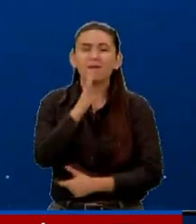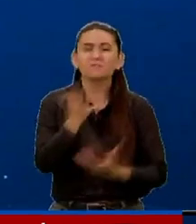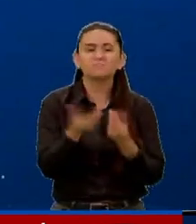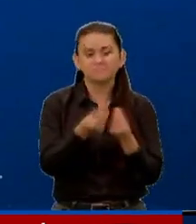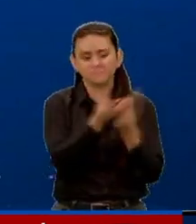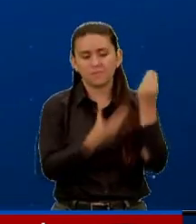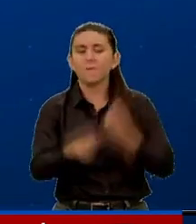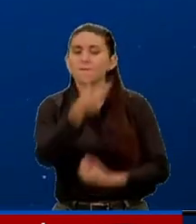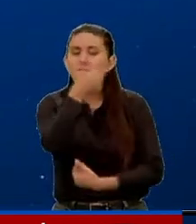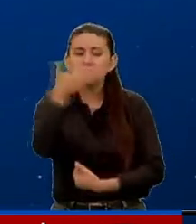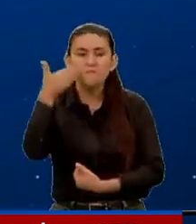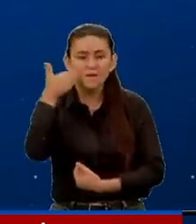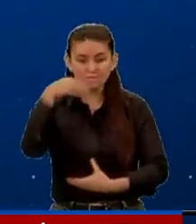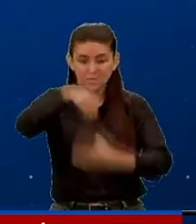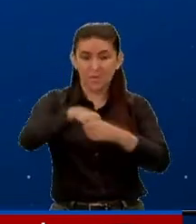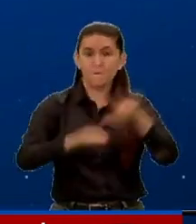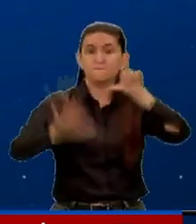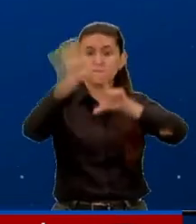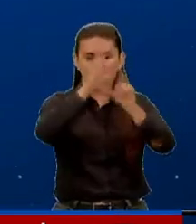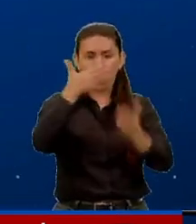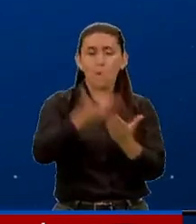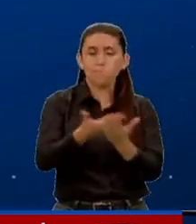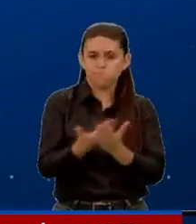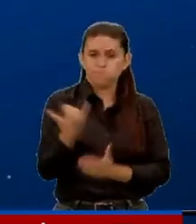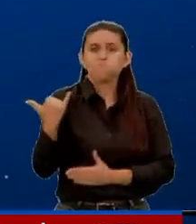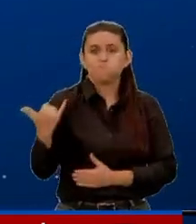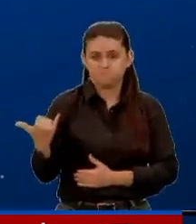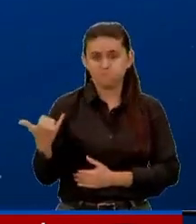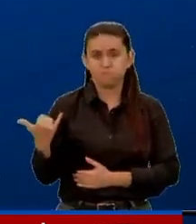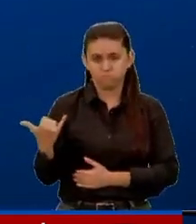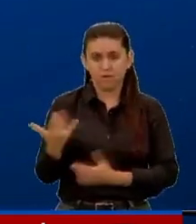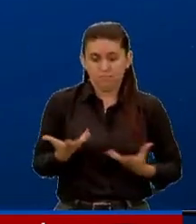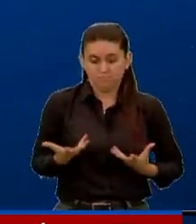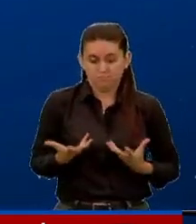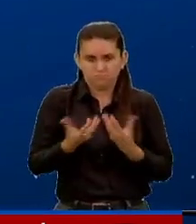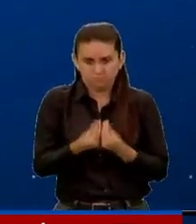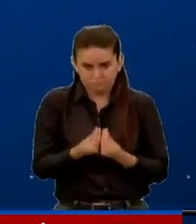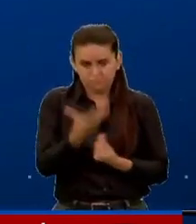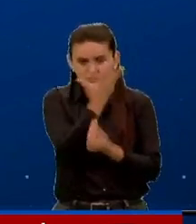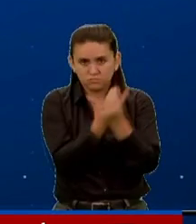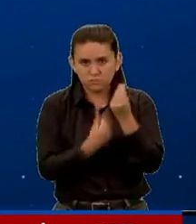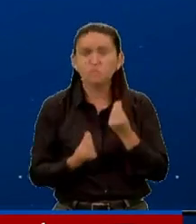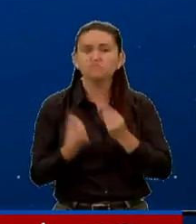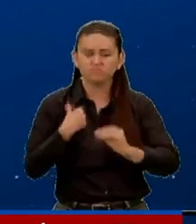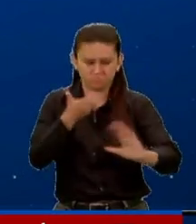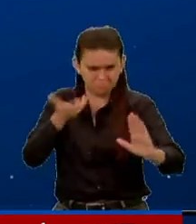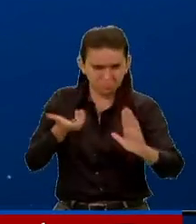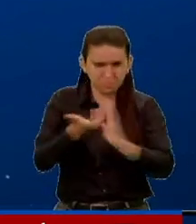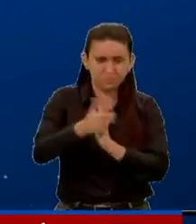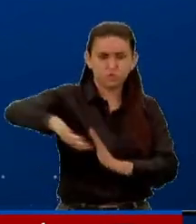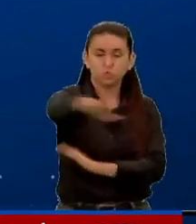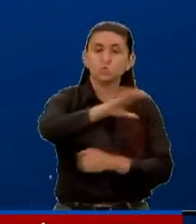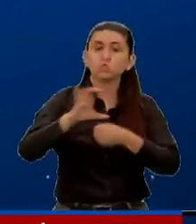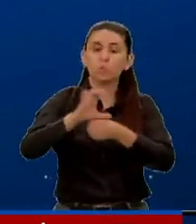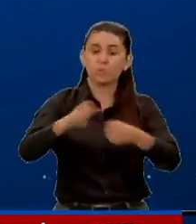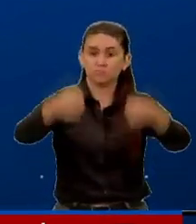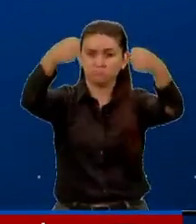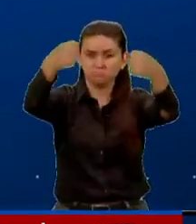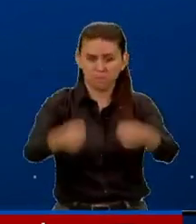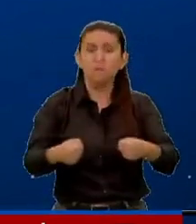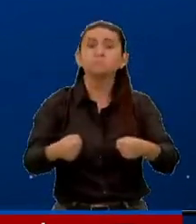disidencias de las FARC. En los videos se logra observar cómo este grupo insurgente ingresa hasta el casco urbano y posteriormente abre